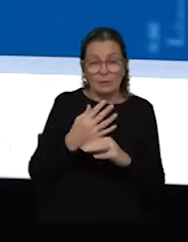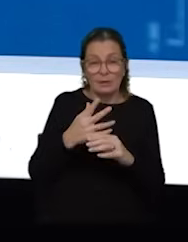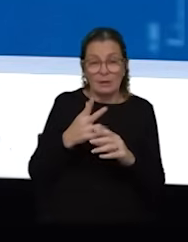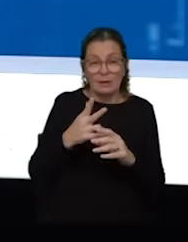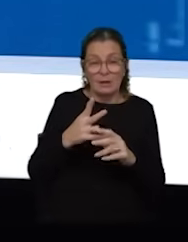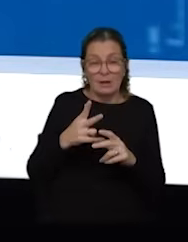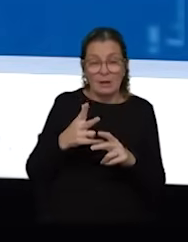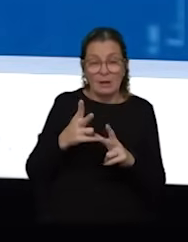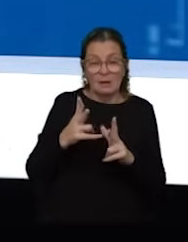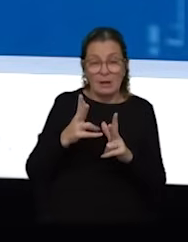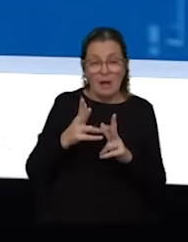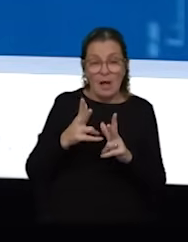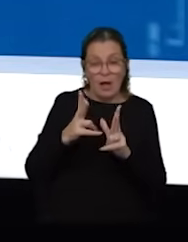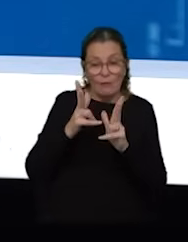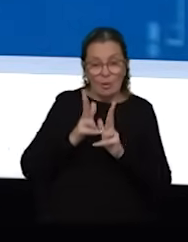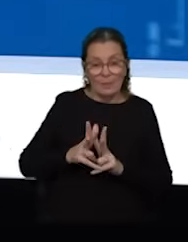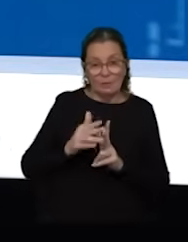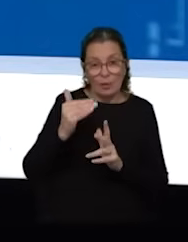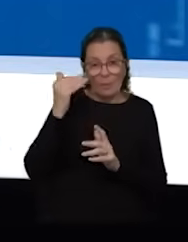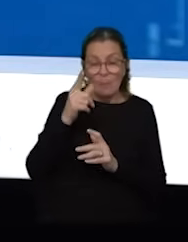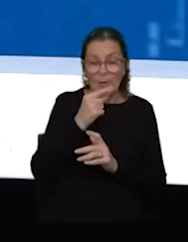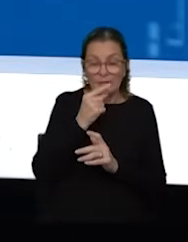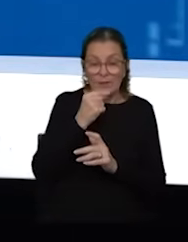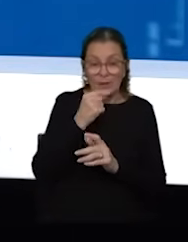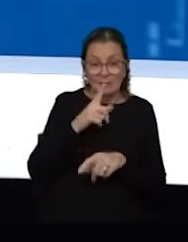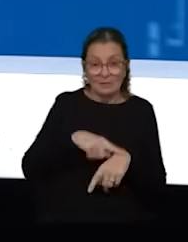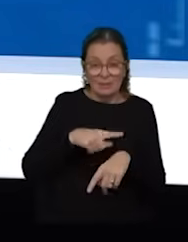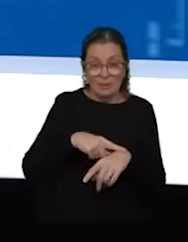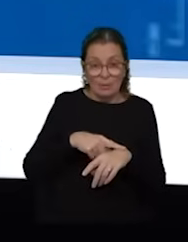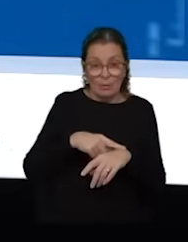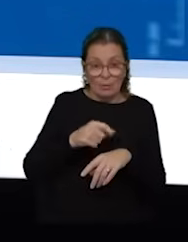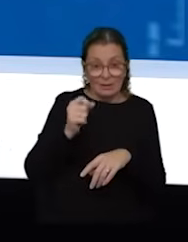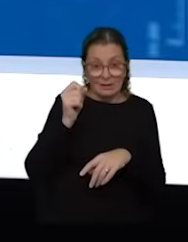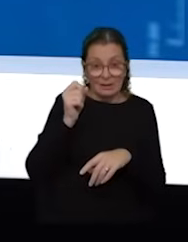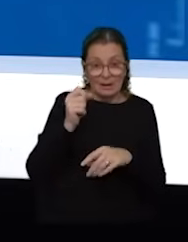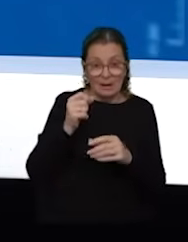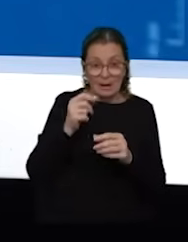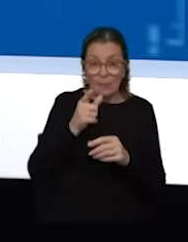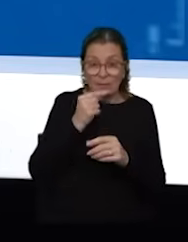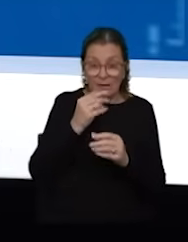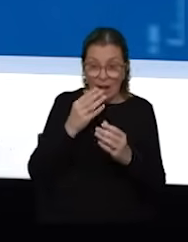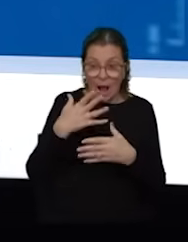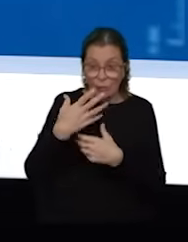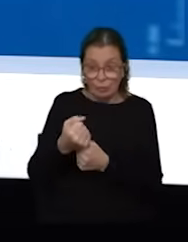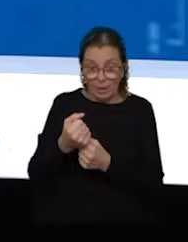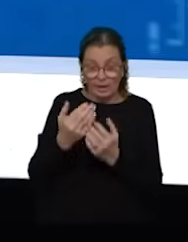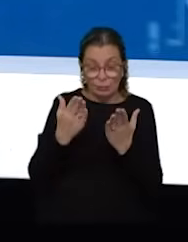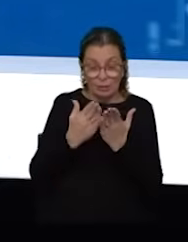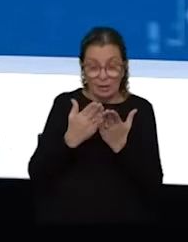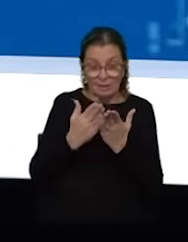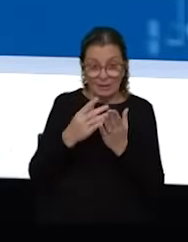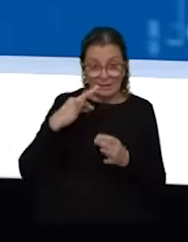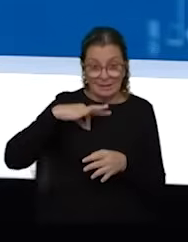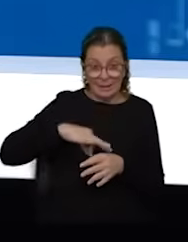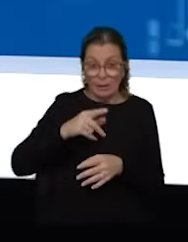policial que se recortó es decir hoy se recortó la cantidad de tiempo en la que se forma un policía eh se hizo caer el